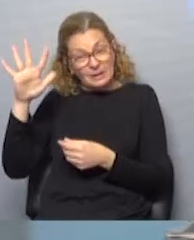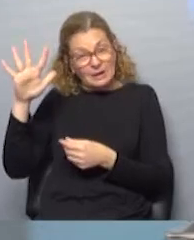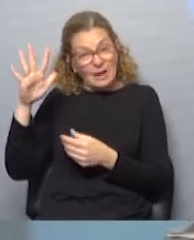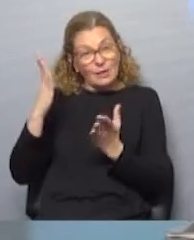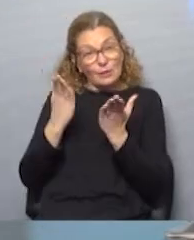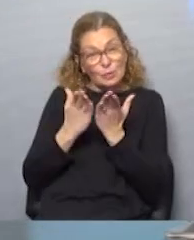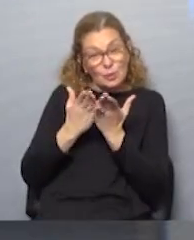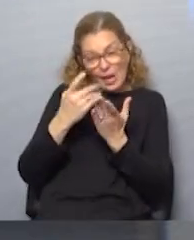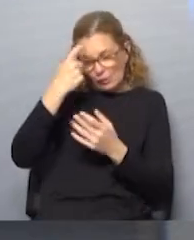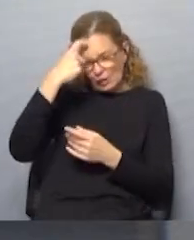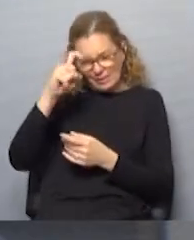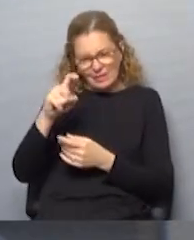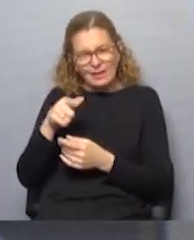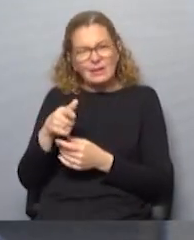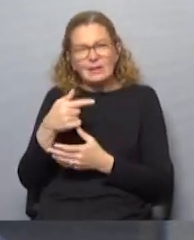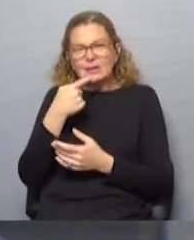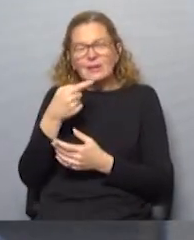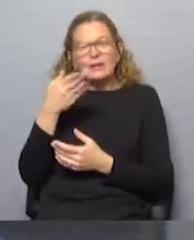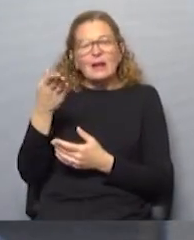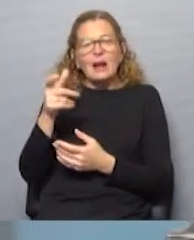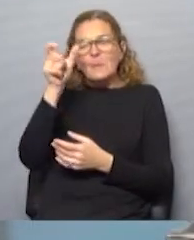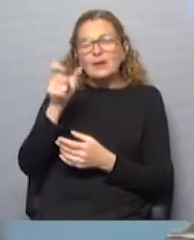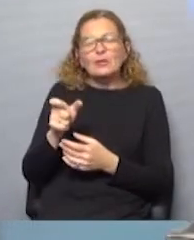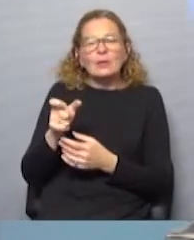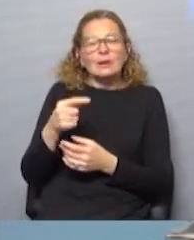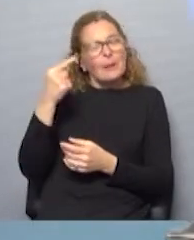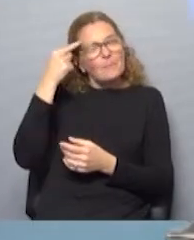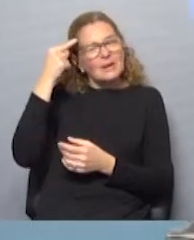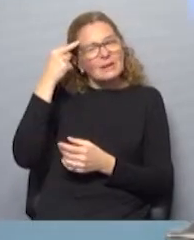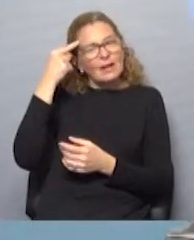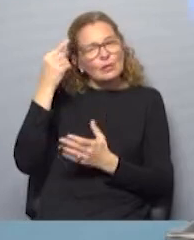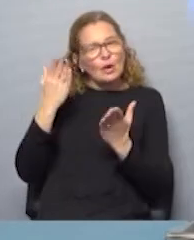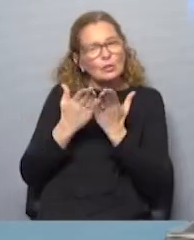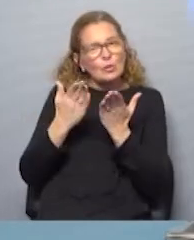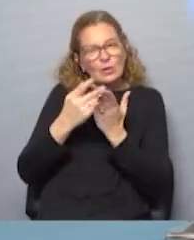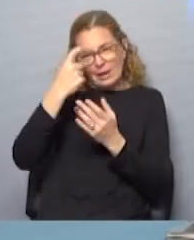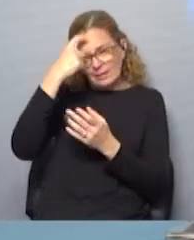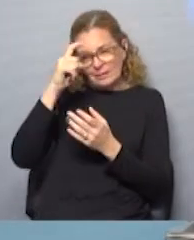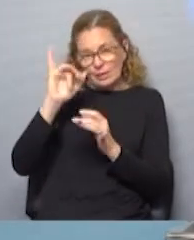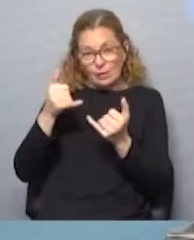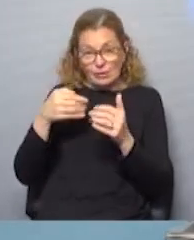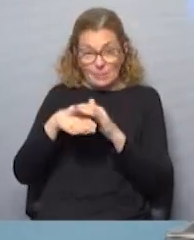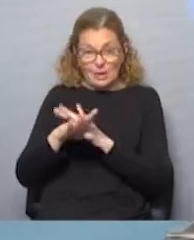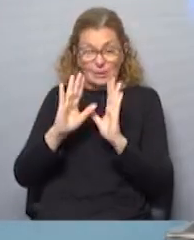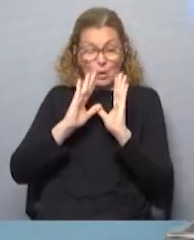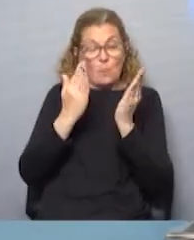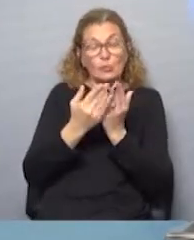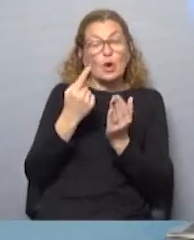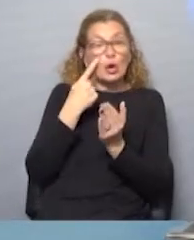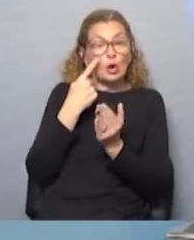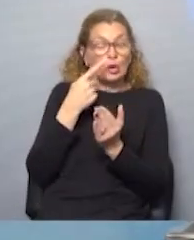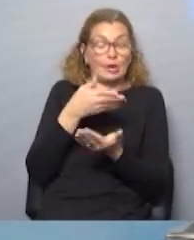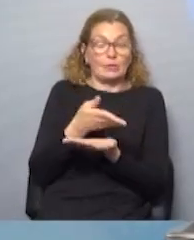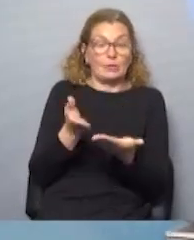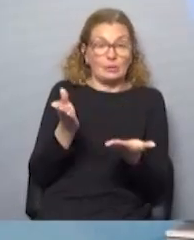en ciencias que señal se le da también a la gente que quizás está pensando si hacer o no yo más allá de los que ya se metieron en ese mundo conociendo este